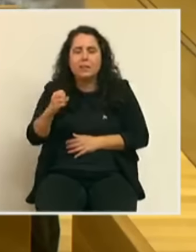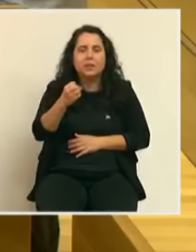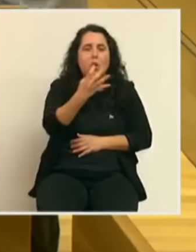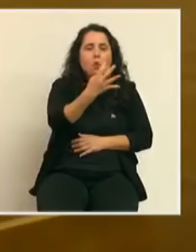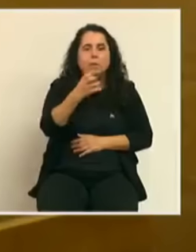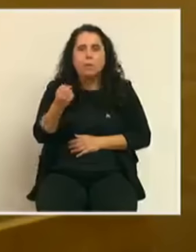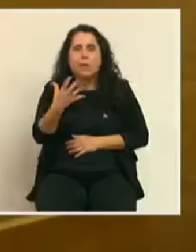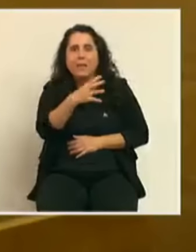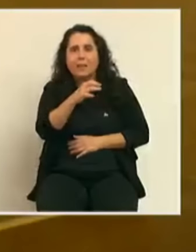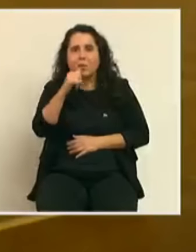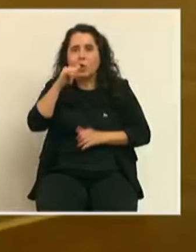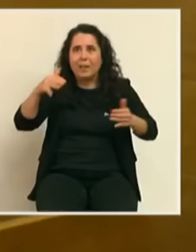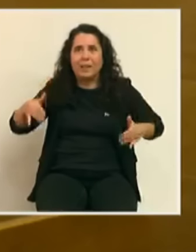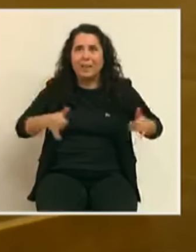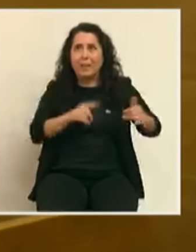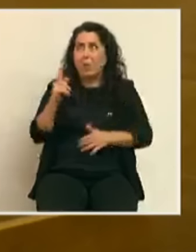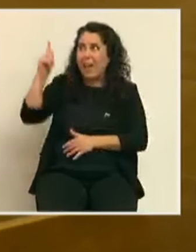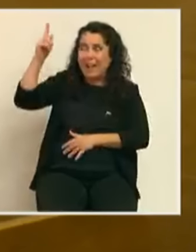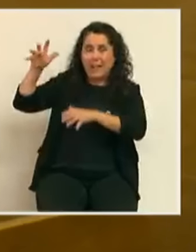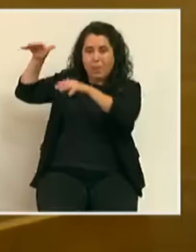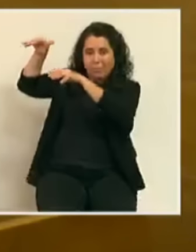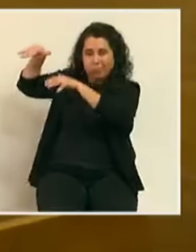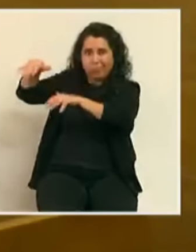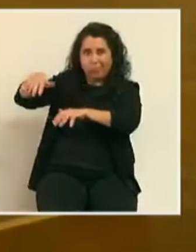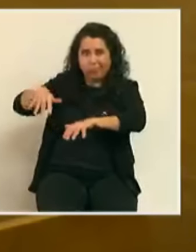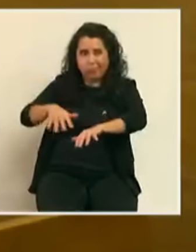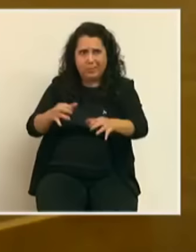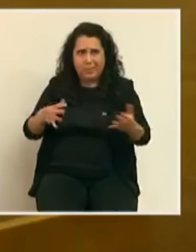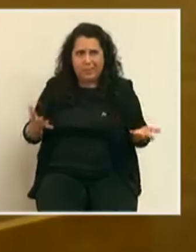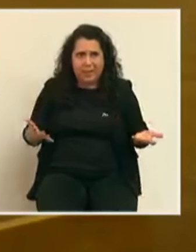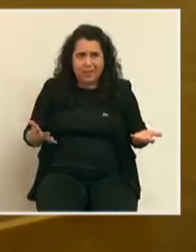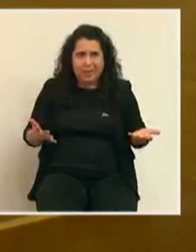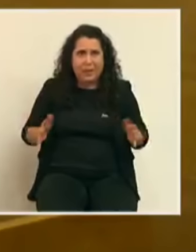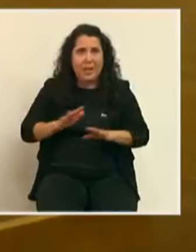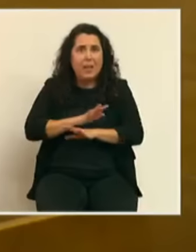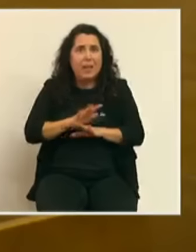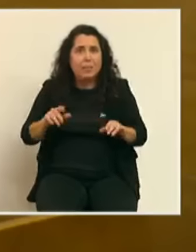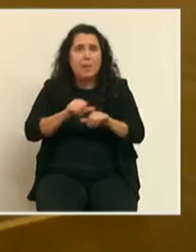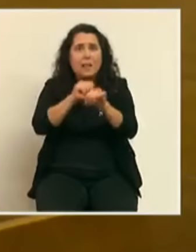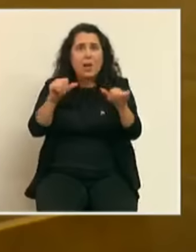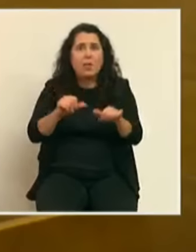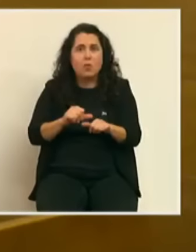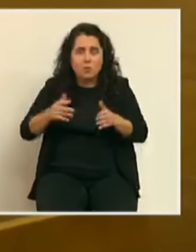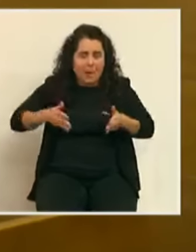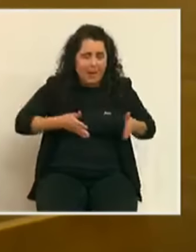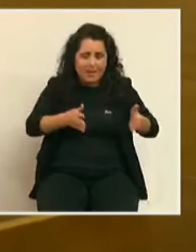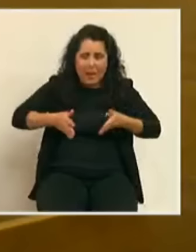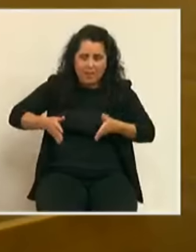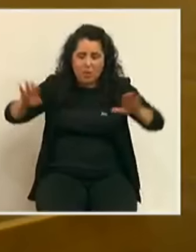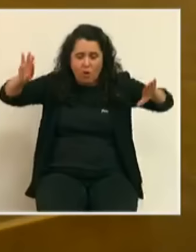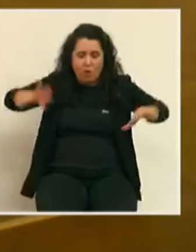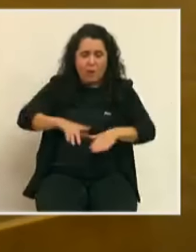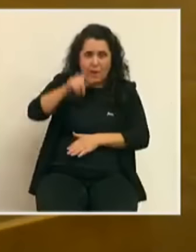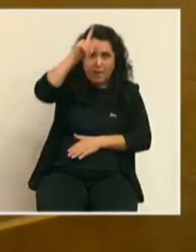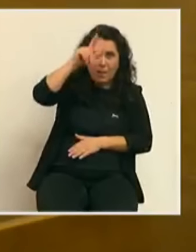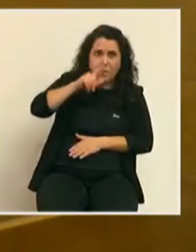río amont, esto ha de bajar y no solo tiene dos caminos, el barranc del pollo y el